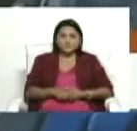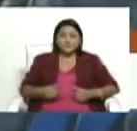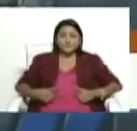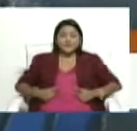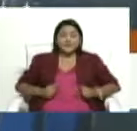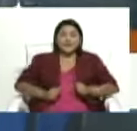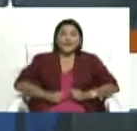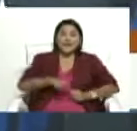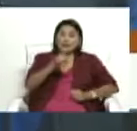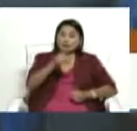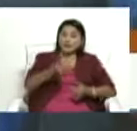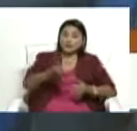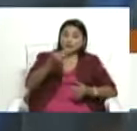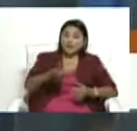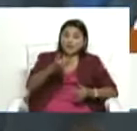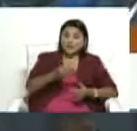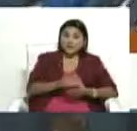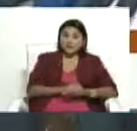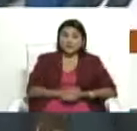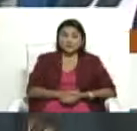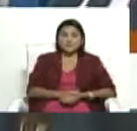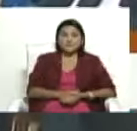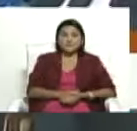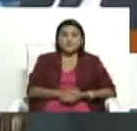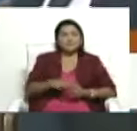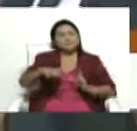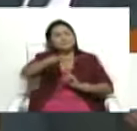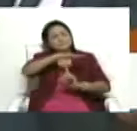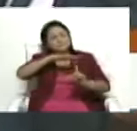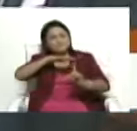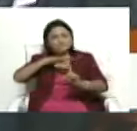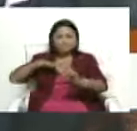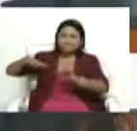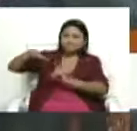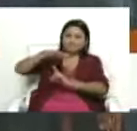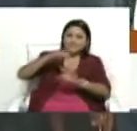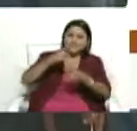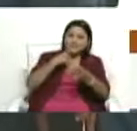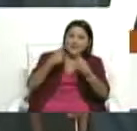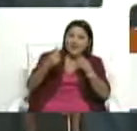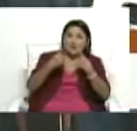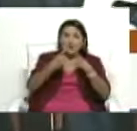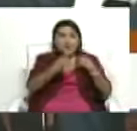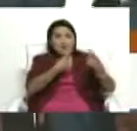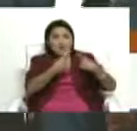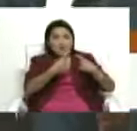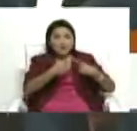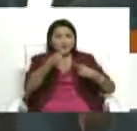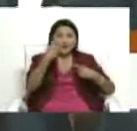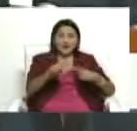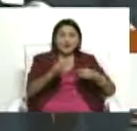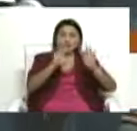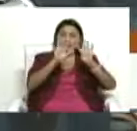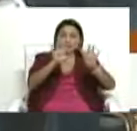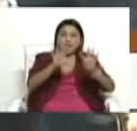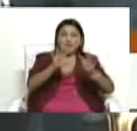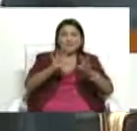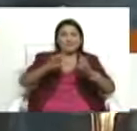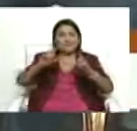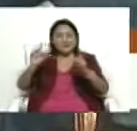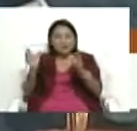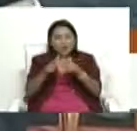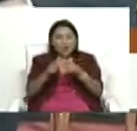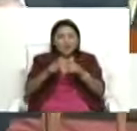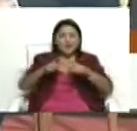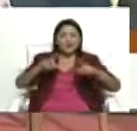trascendente también que este inmenso espacio de diálogo que suscitó 9 grandes rondas de